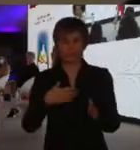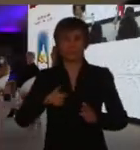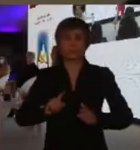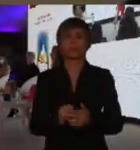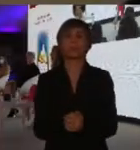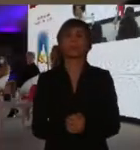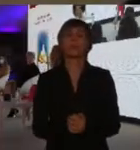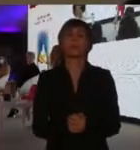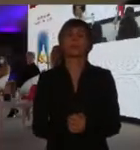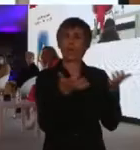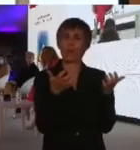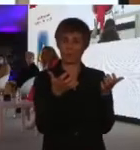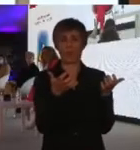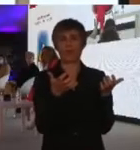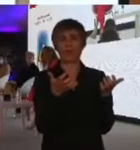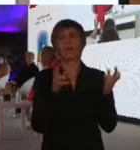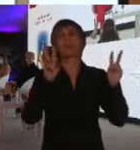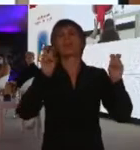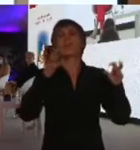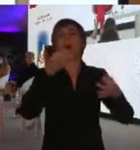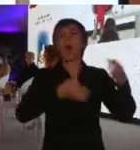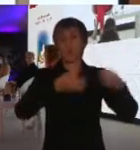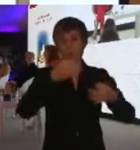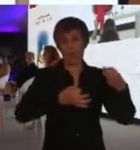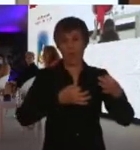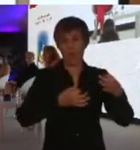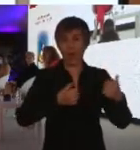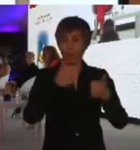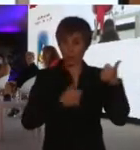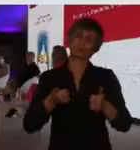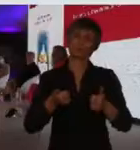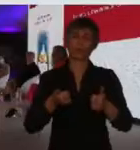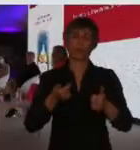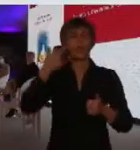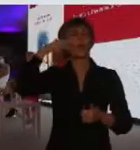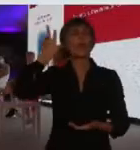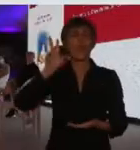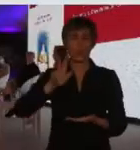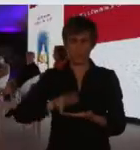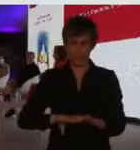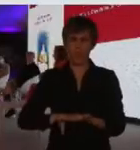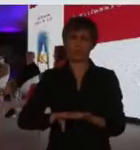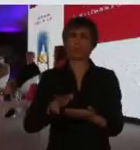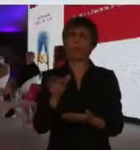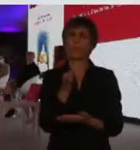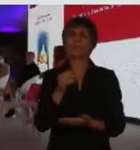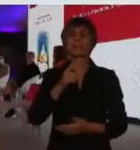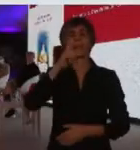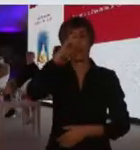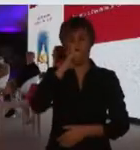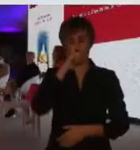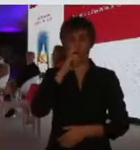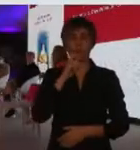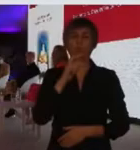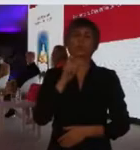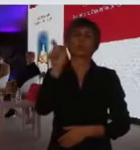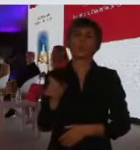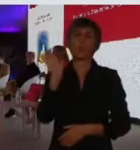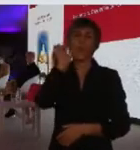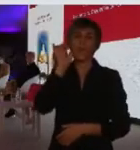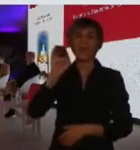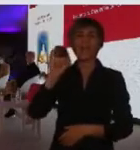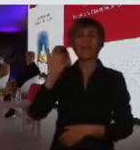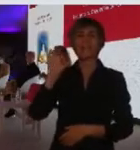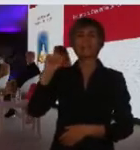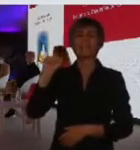Eu quería comenzar con un recoñecemento e un recordo a Isaura